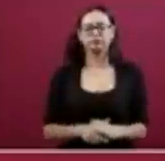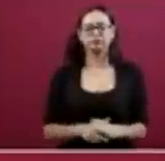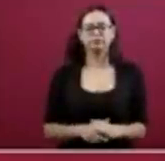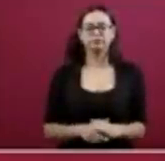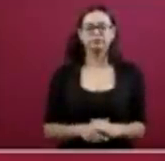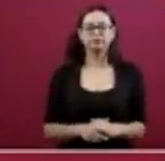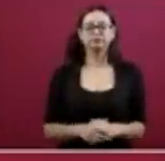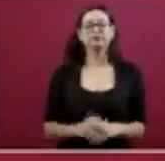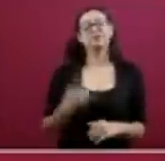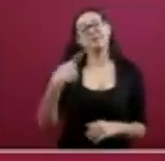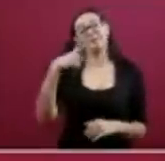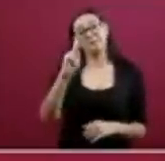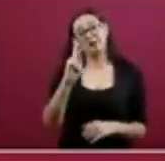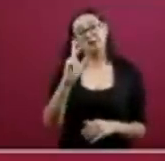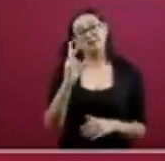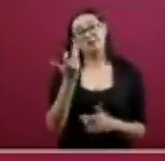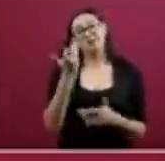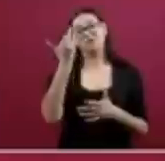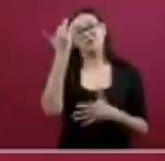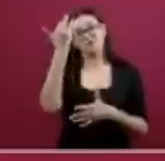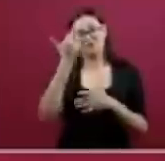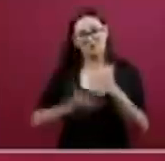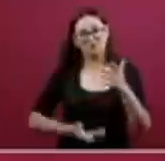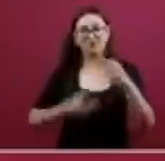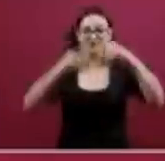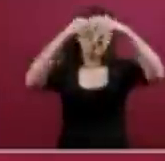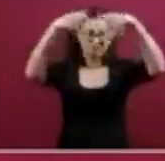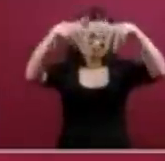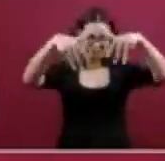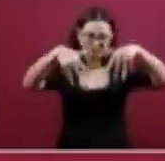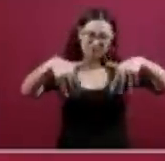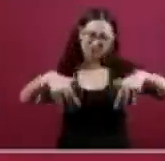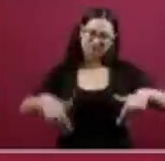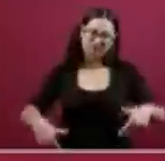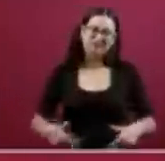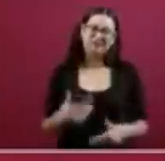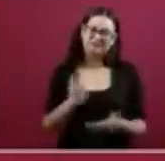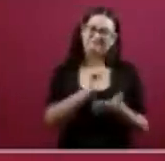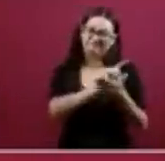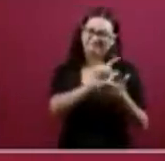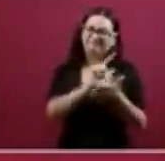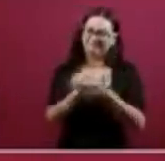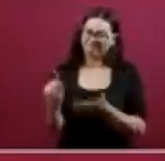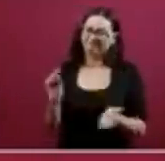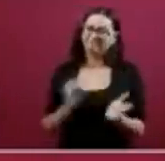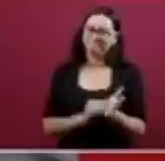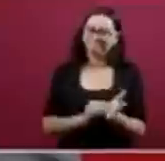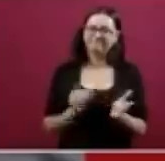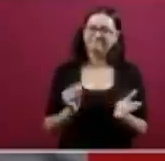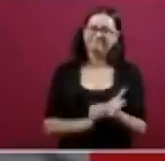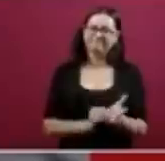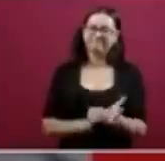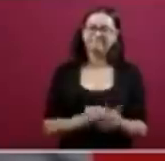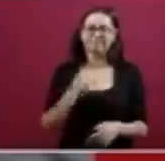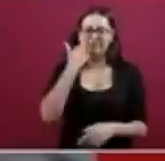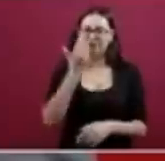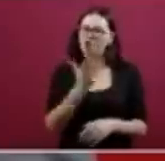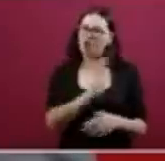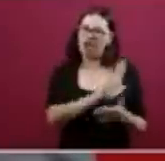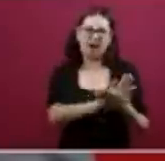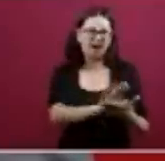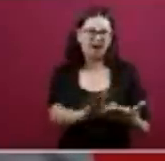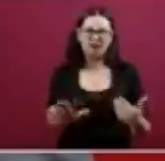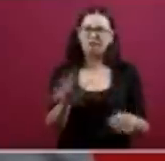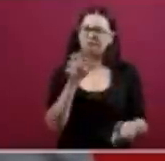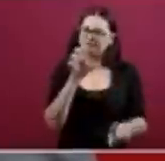Pero quisiera que termináramos de limpiar. Entonces, vamos a tomar en cuenta lo que